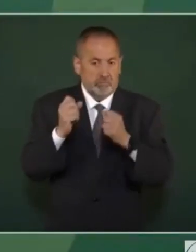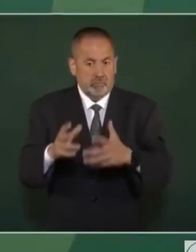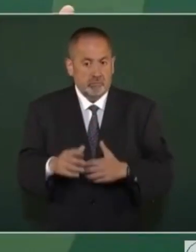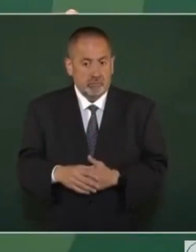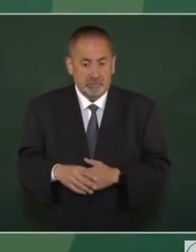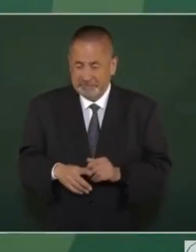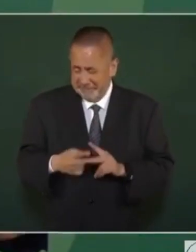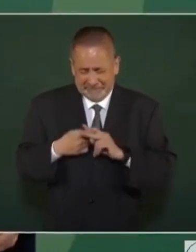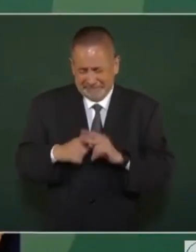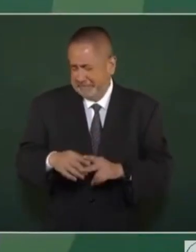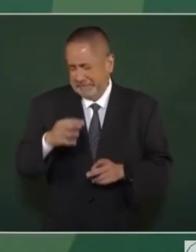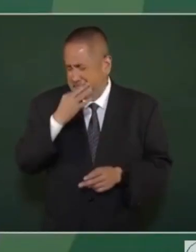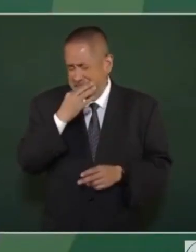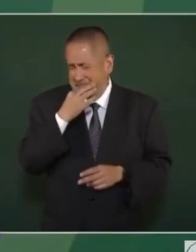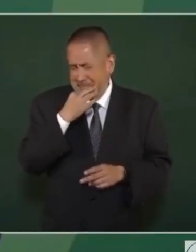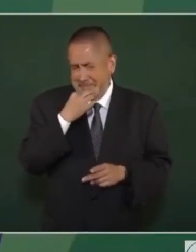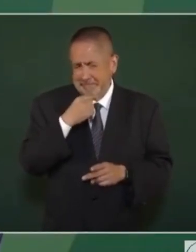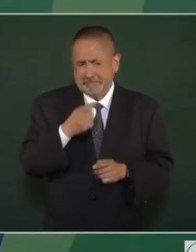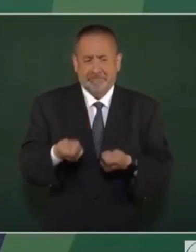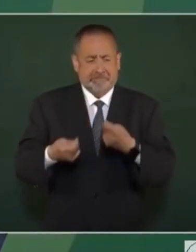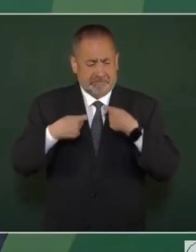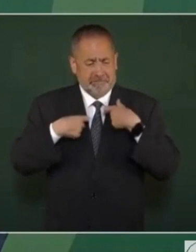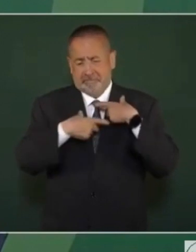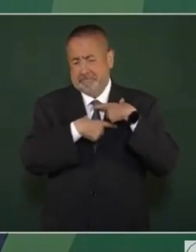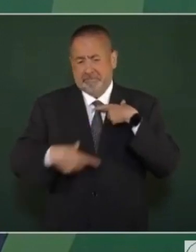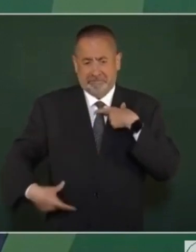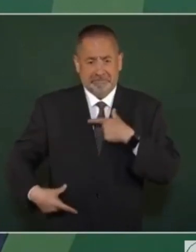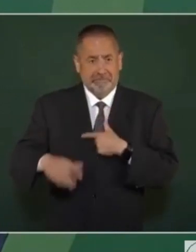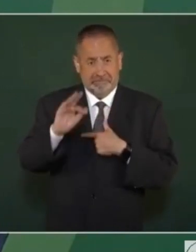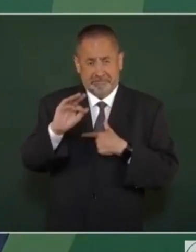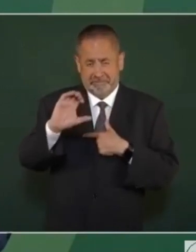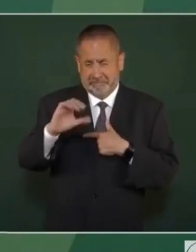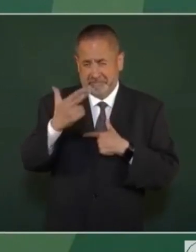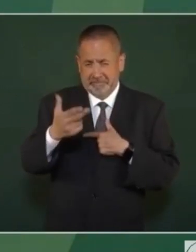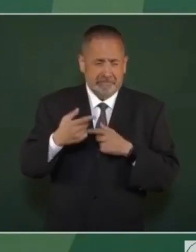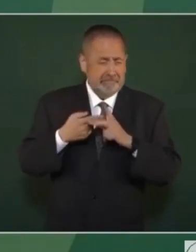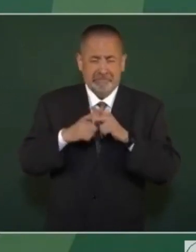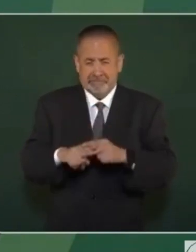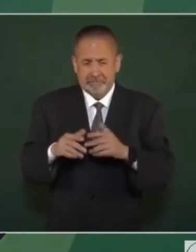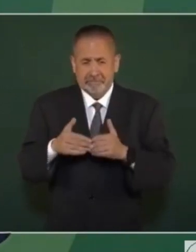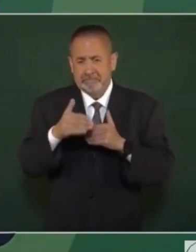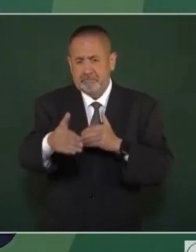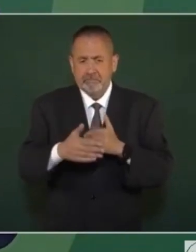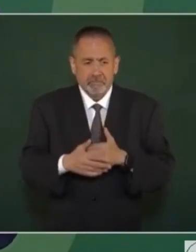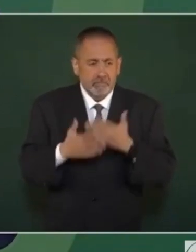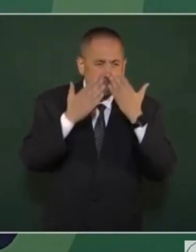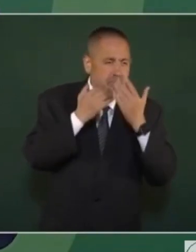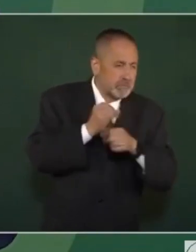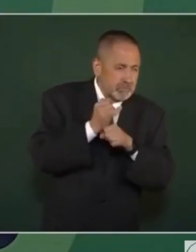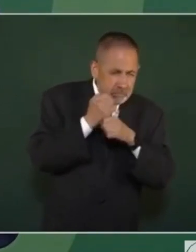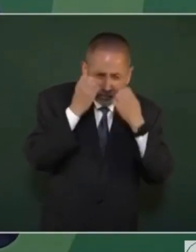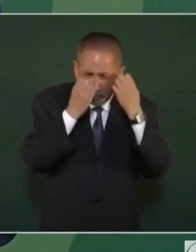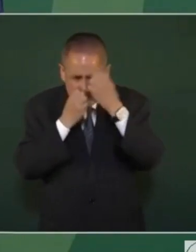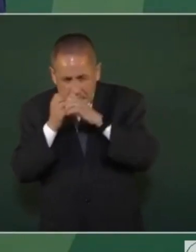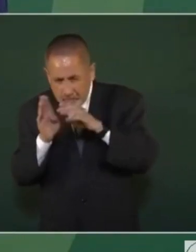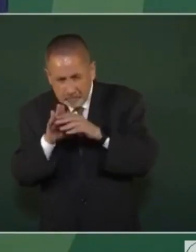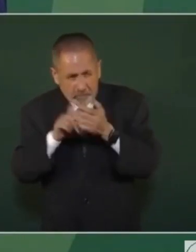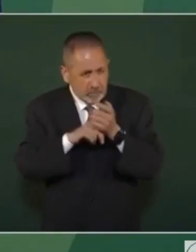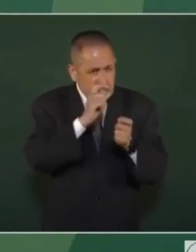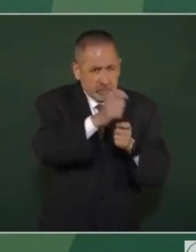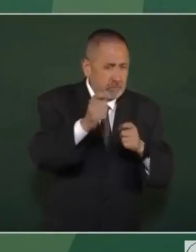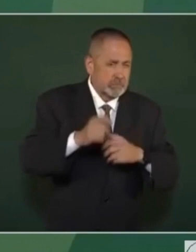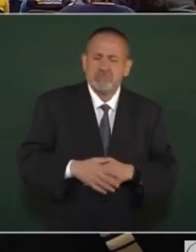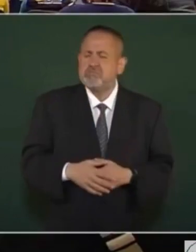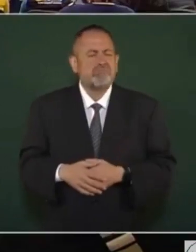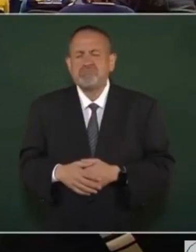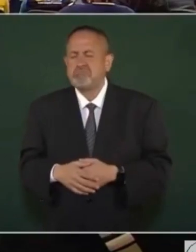entrando al gobierno, sin un diagnóstico, sino con